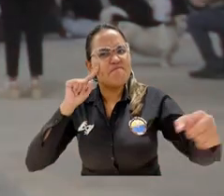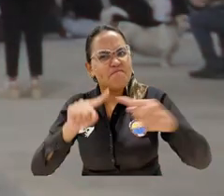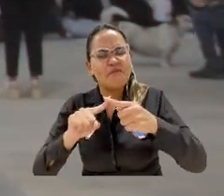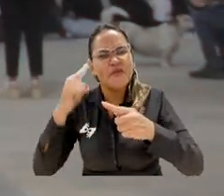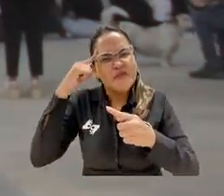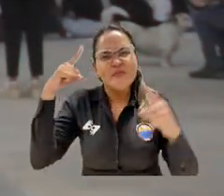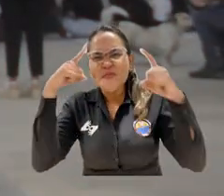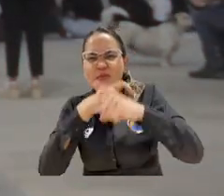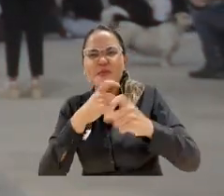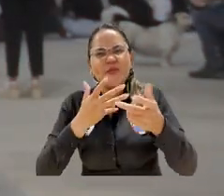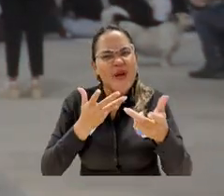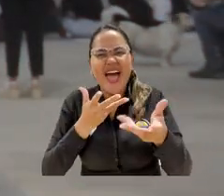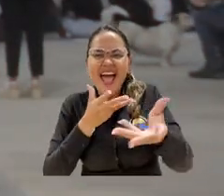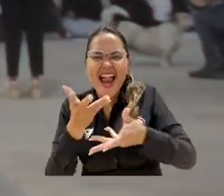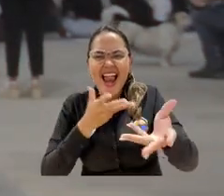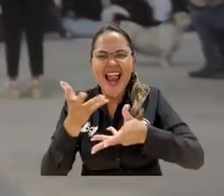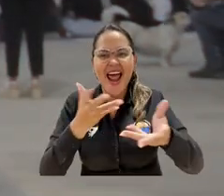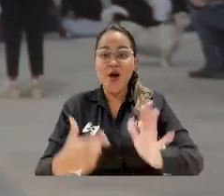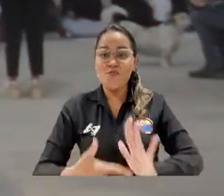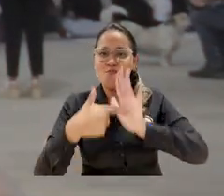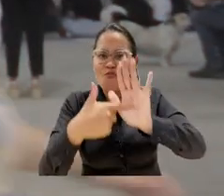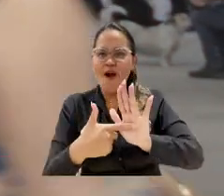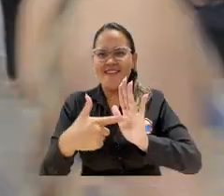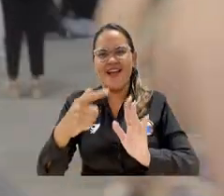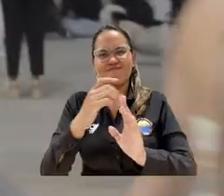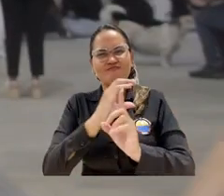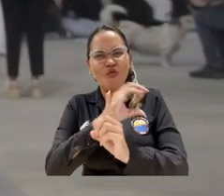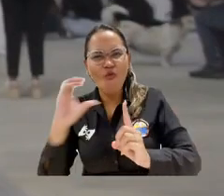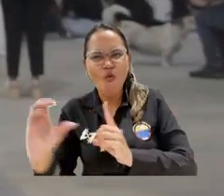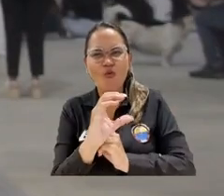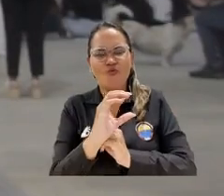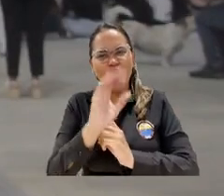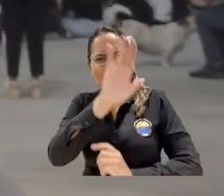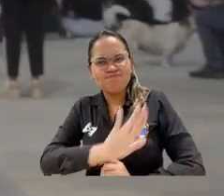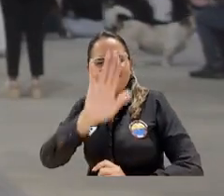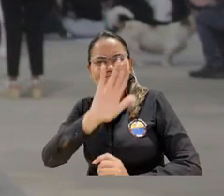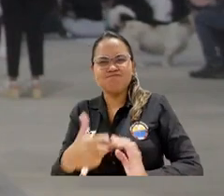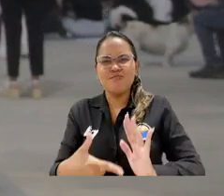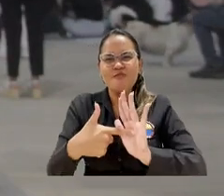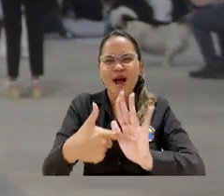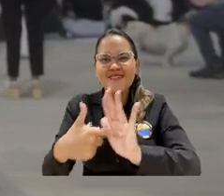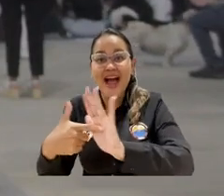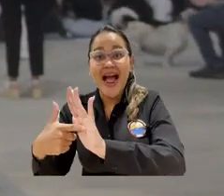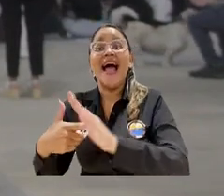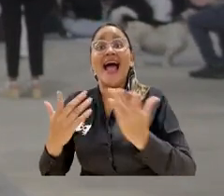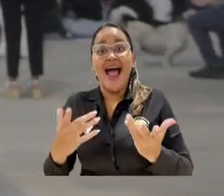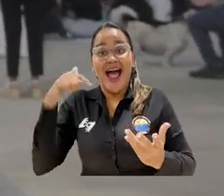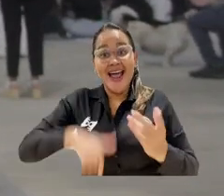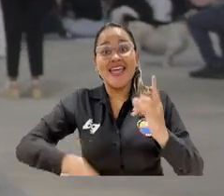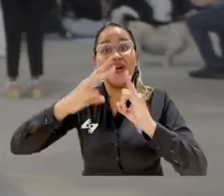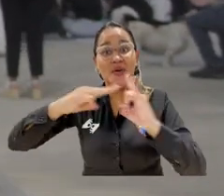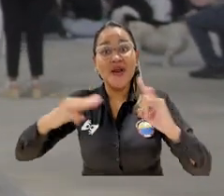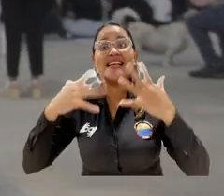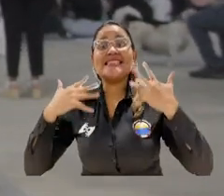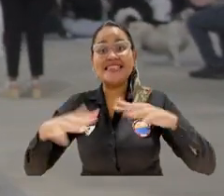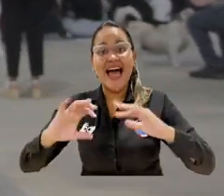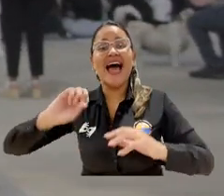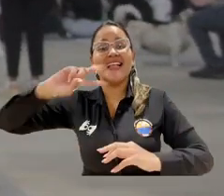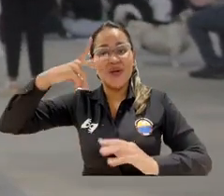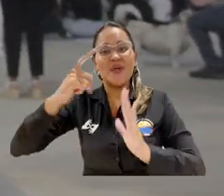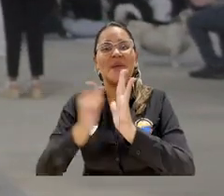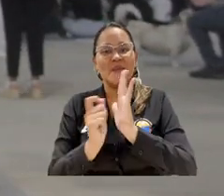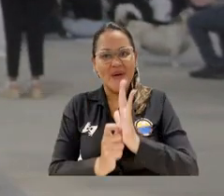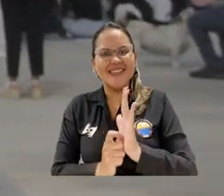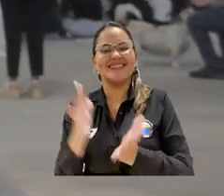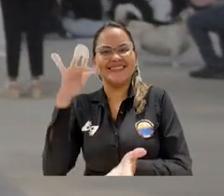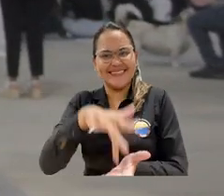Un espacio de proyección, es un espacio para mostrar todas aquellas manifestaciones culturales que se dan en la región y a través de la Universidad